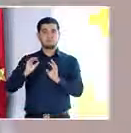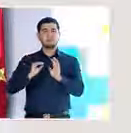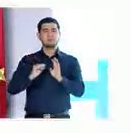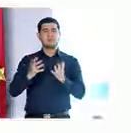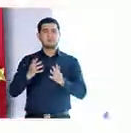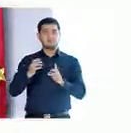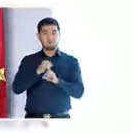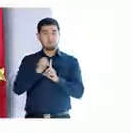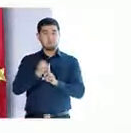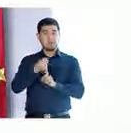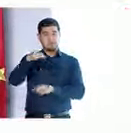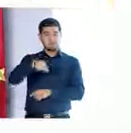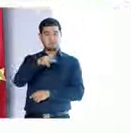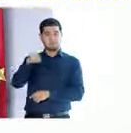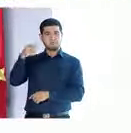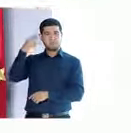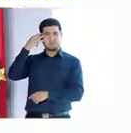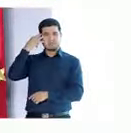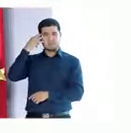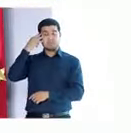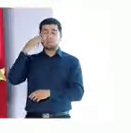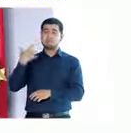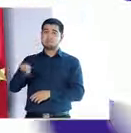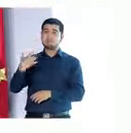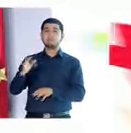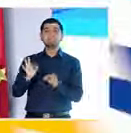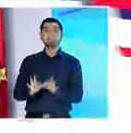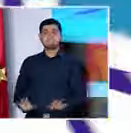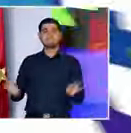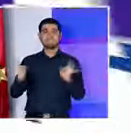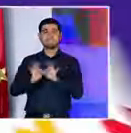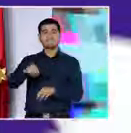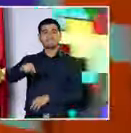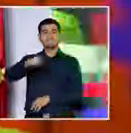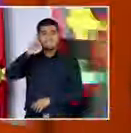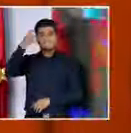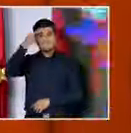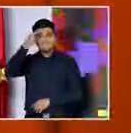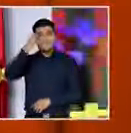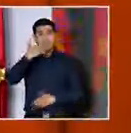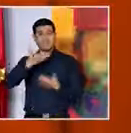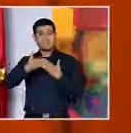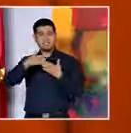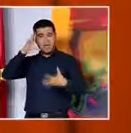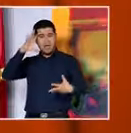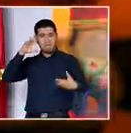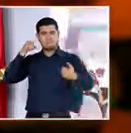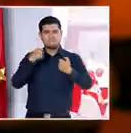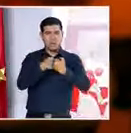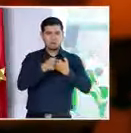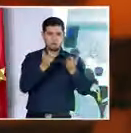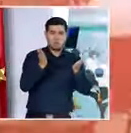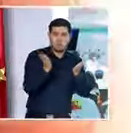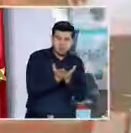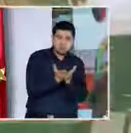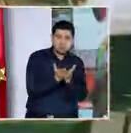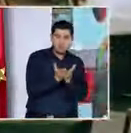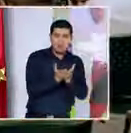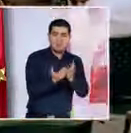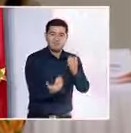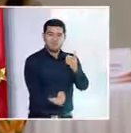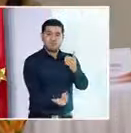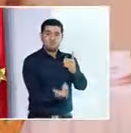Garantizar el bienestar social de los norte santanderianos hoy es una prioridad para nuestro gobierno. A través del Pacto por la Educación se gestionó